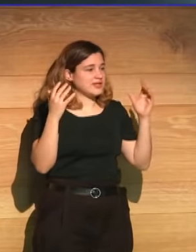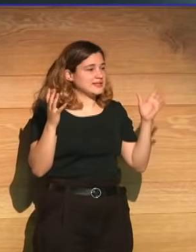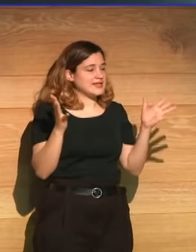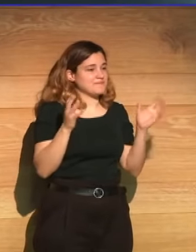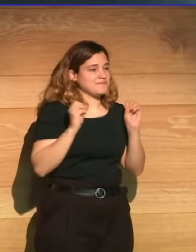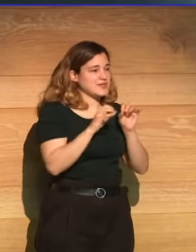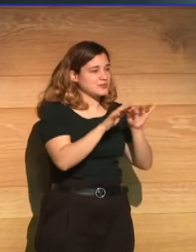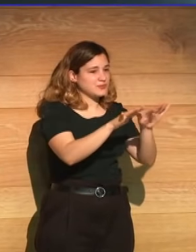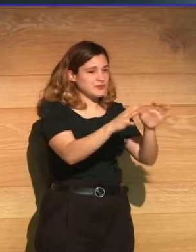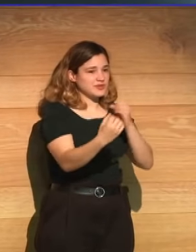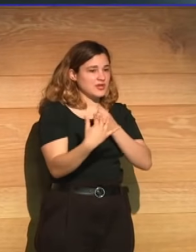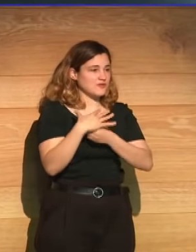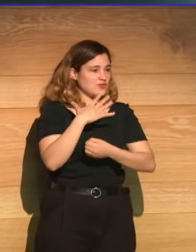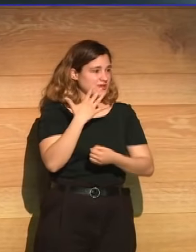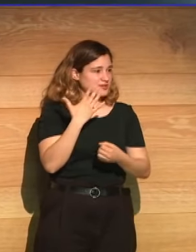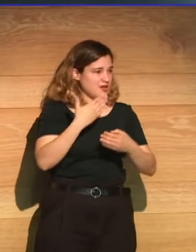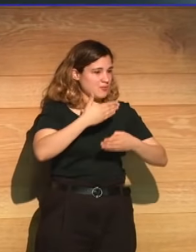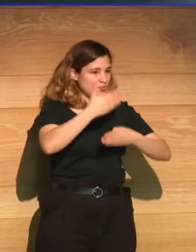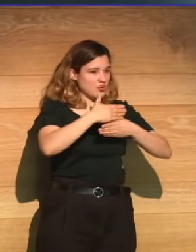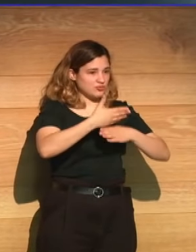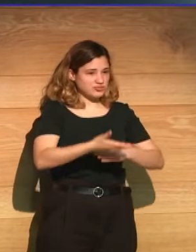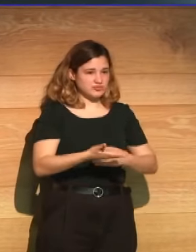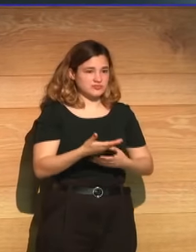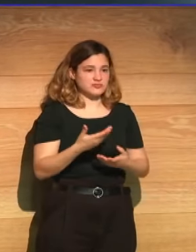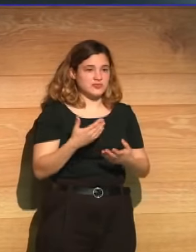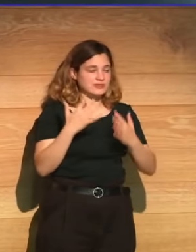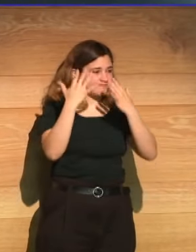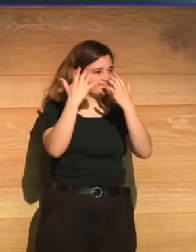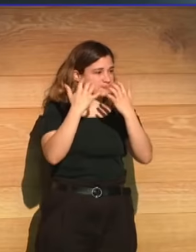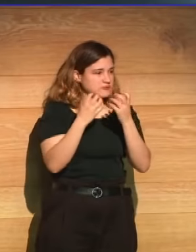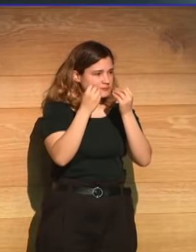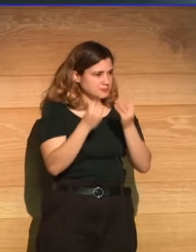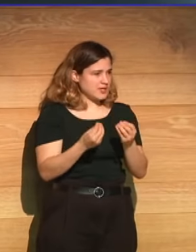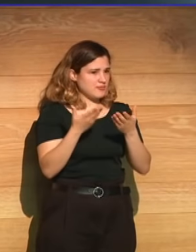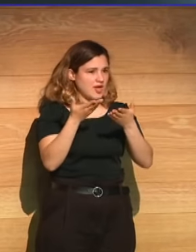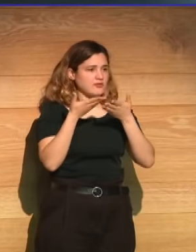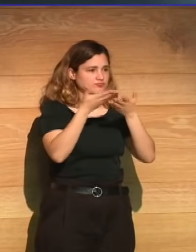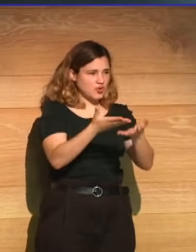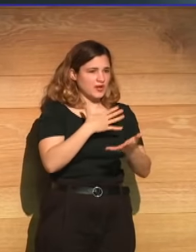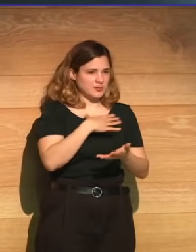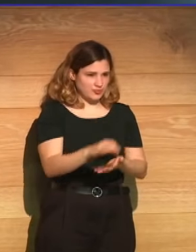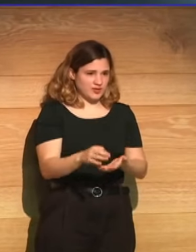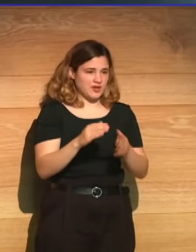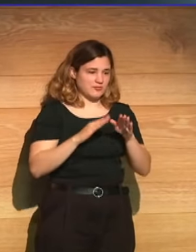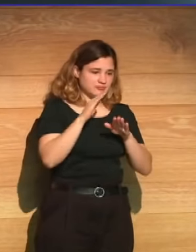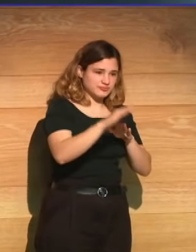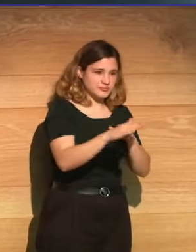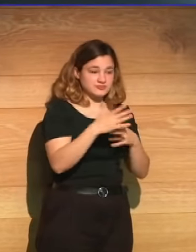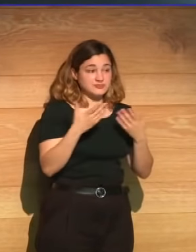donde antes había muros, son esas personas que te conocen muy bien y que te pueden ayudar un poco a dar ese paso más. Por